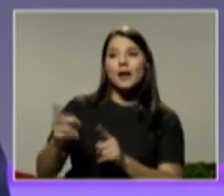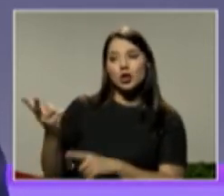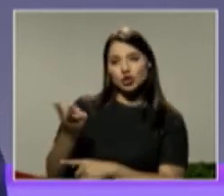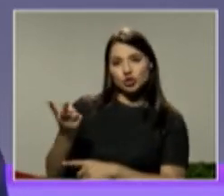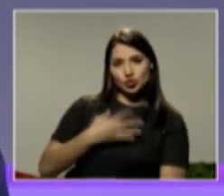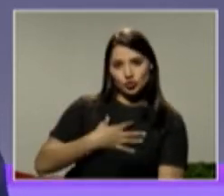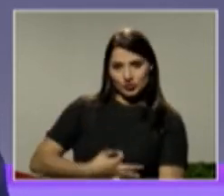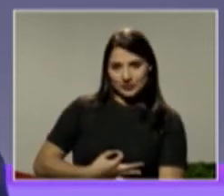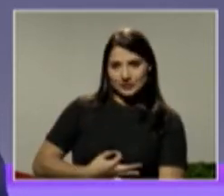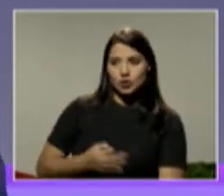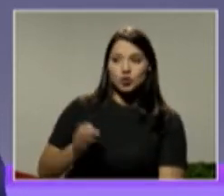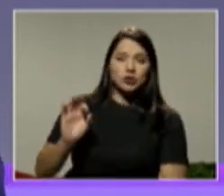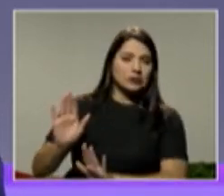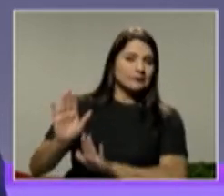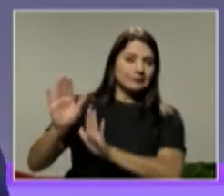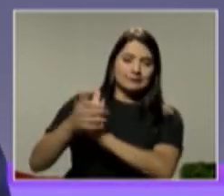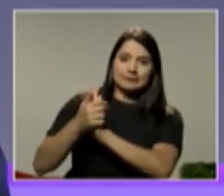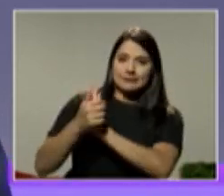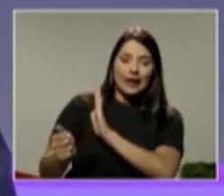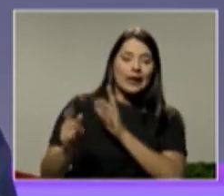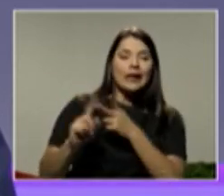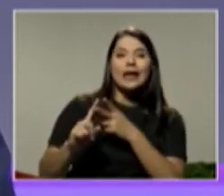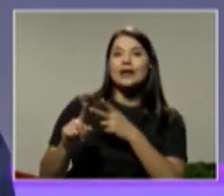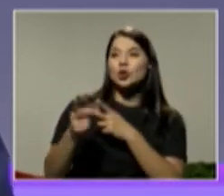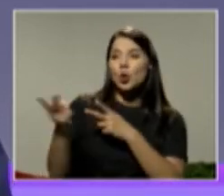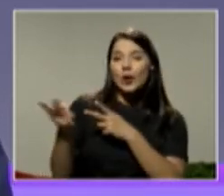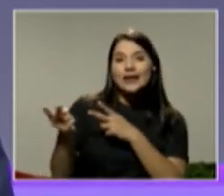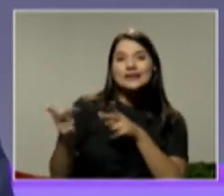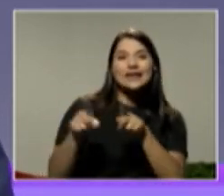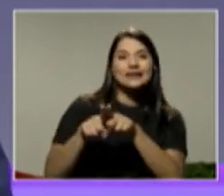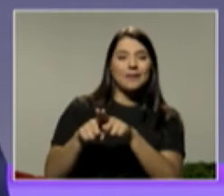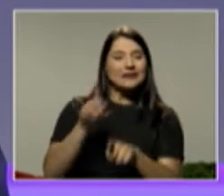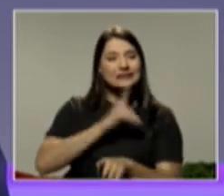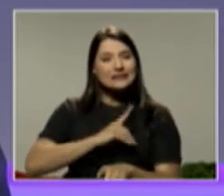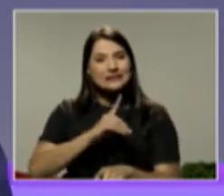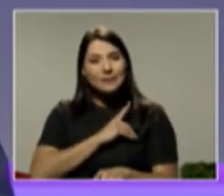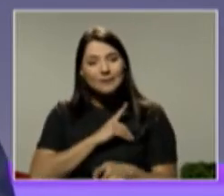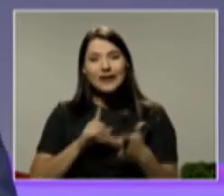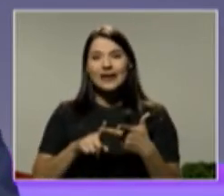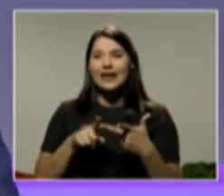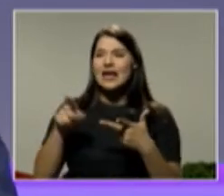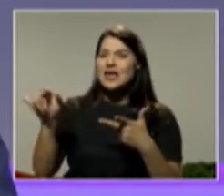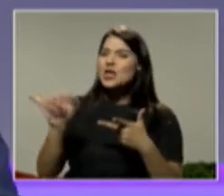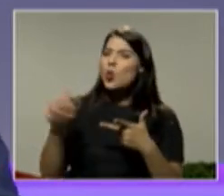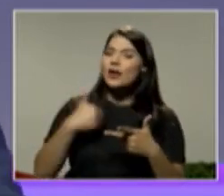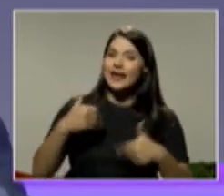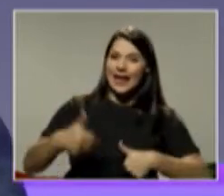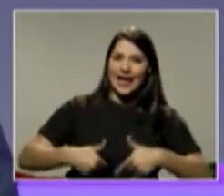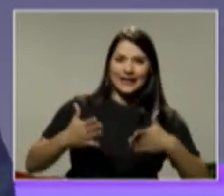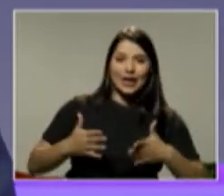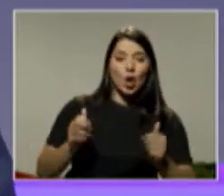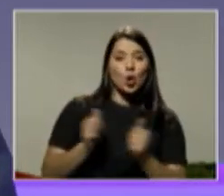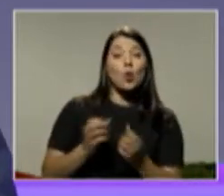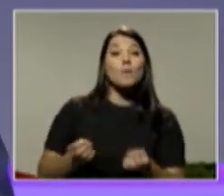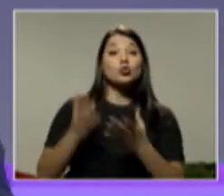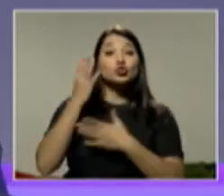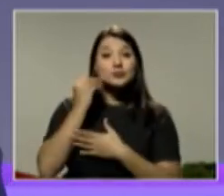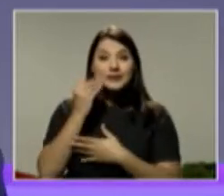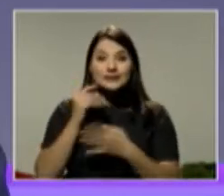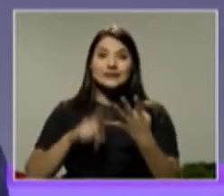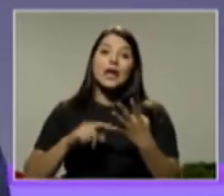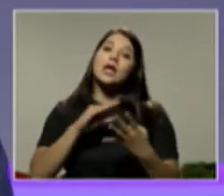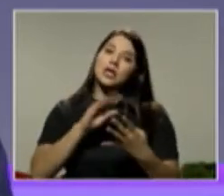definitivamente, además de su gran talento, además de su disciplina, además de tener un entrenador con mucha experiencia y la inversión